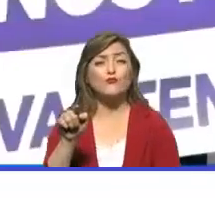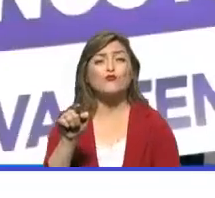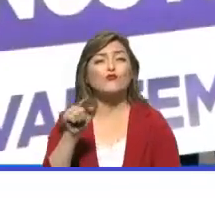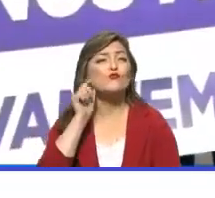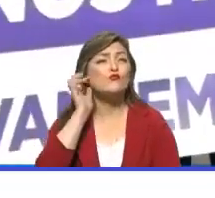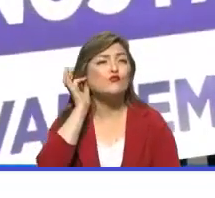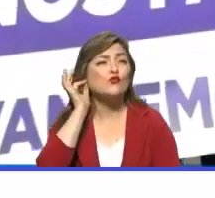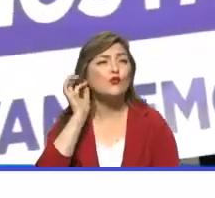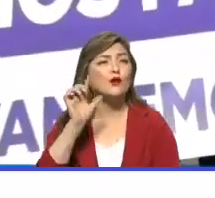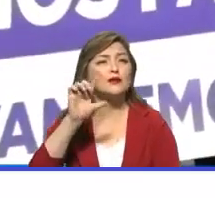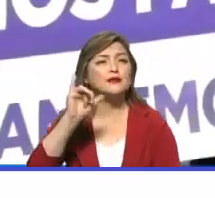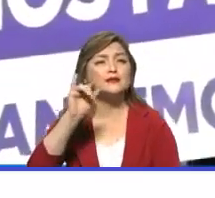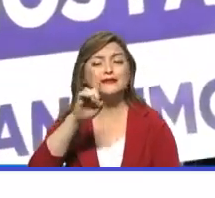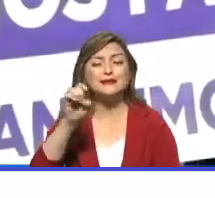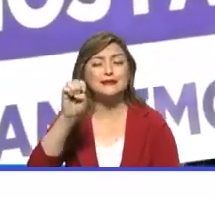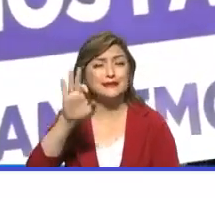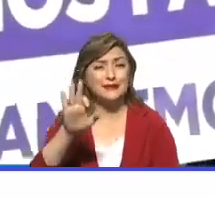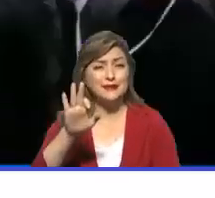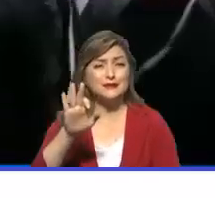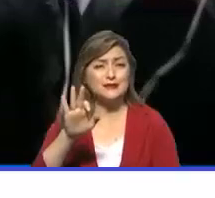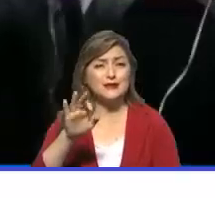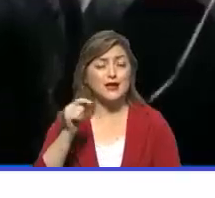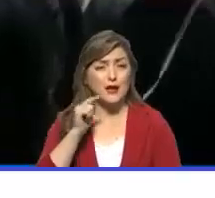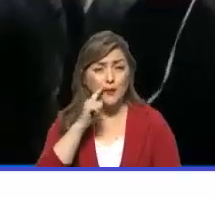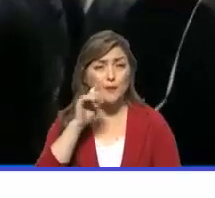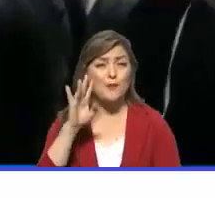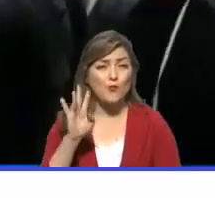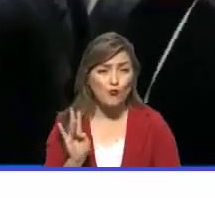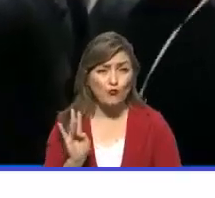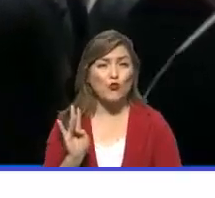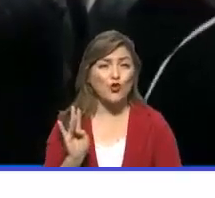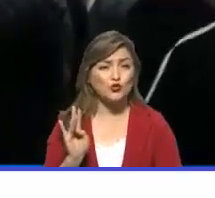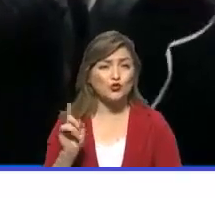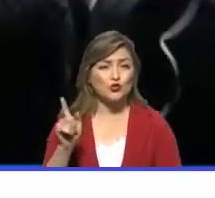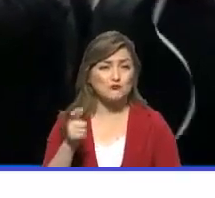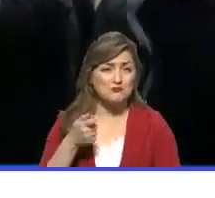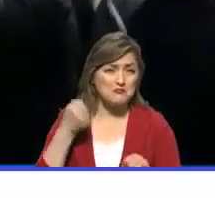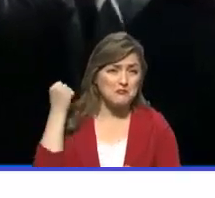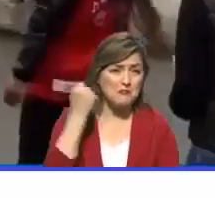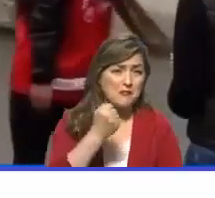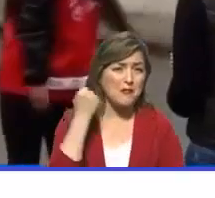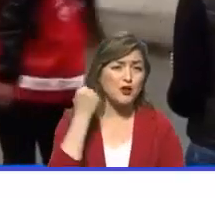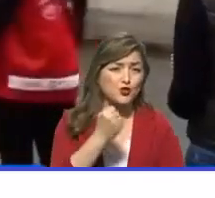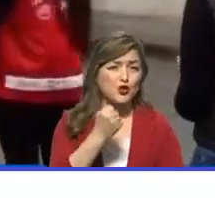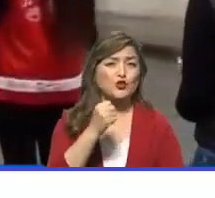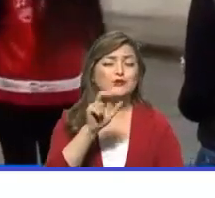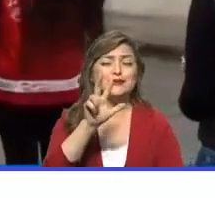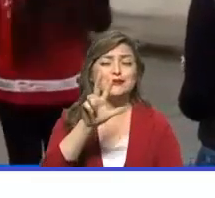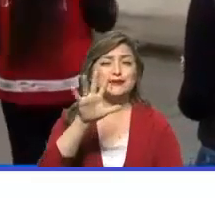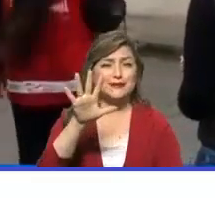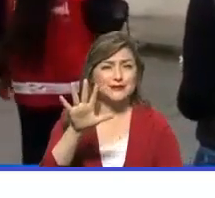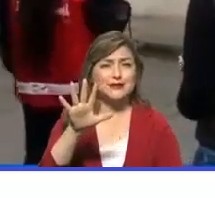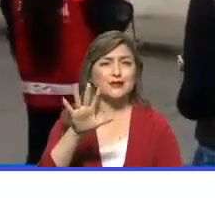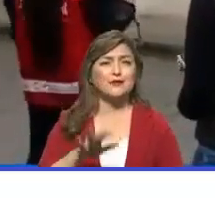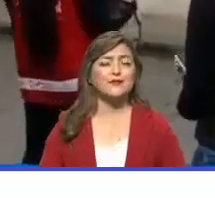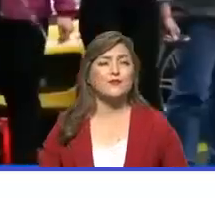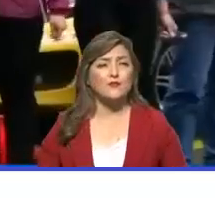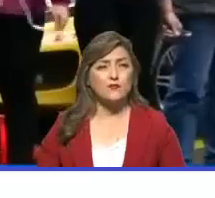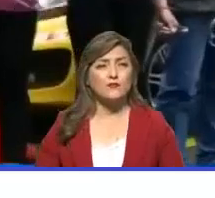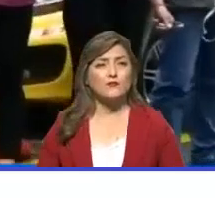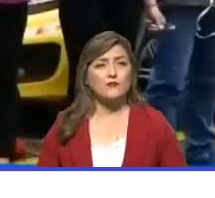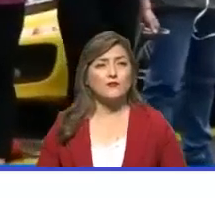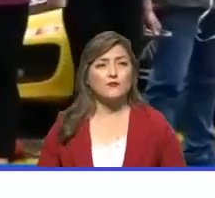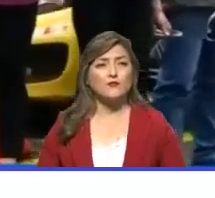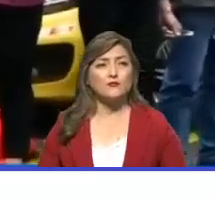frío quien fue asesinada por su pareja sentimental con 35 puñaladas el año pasado al enterarse que aún no podrán conocer